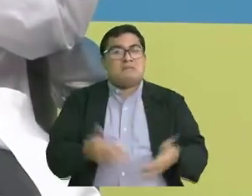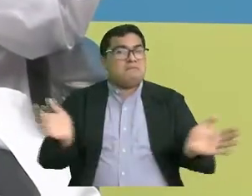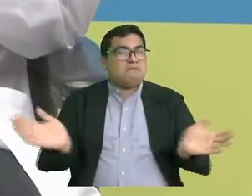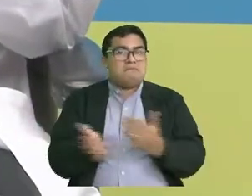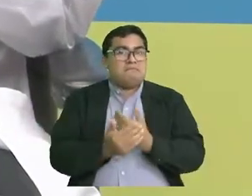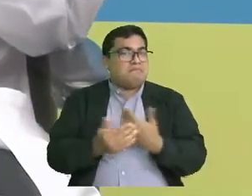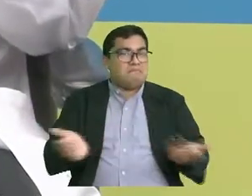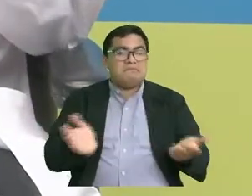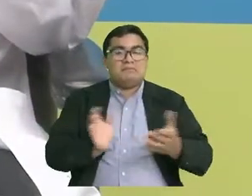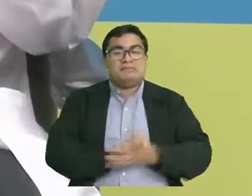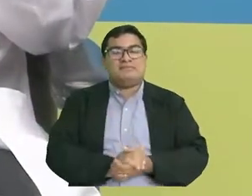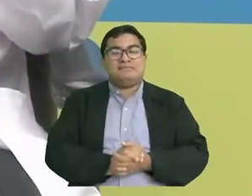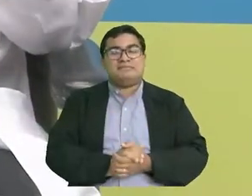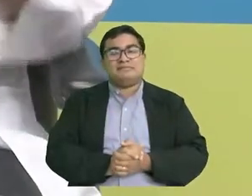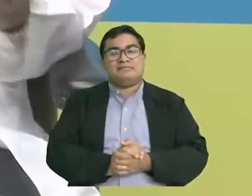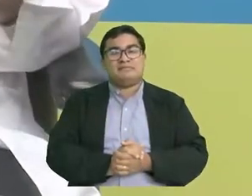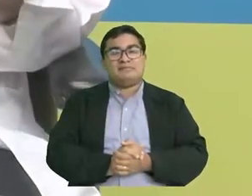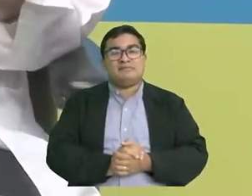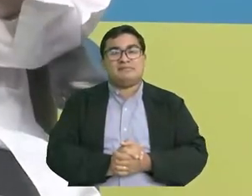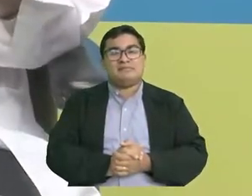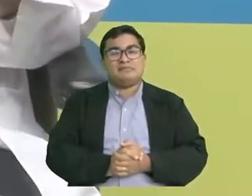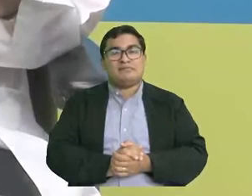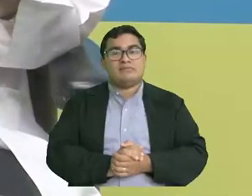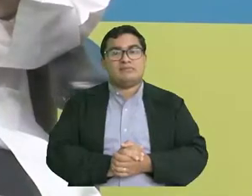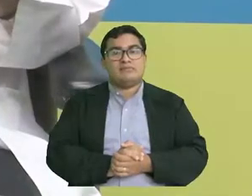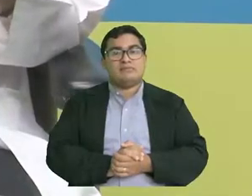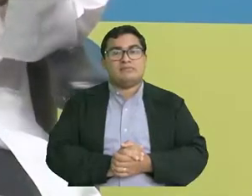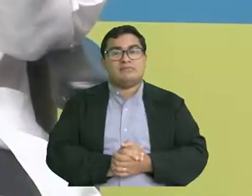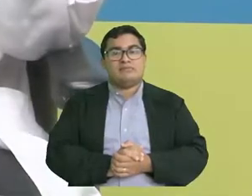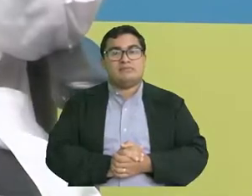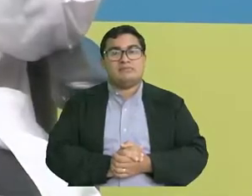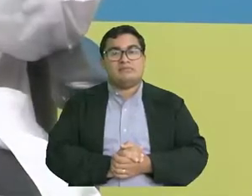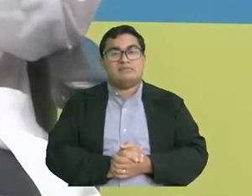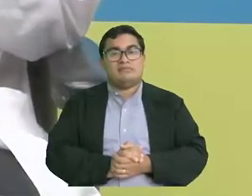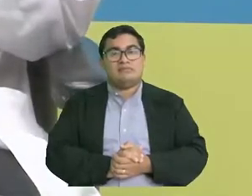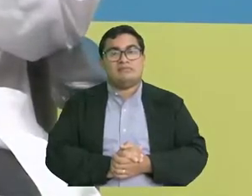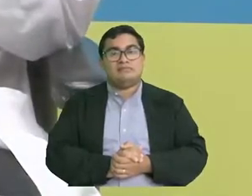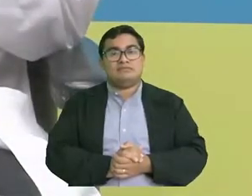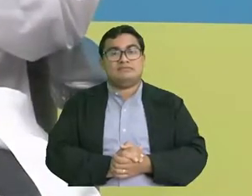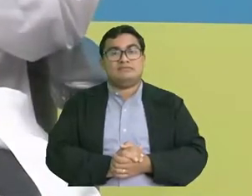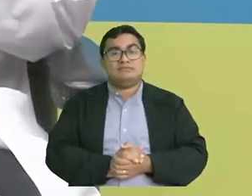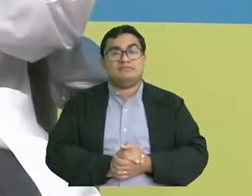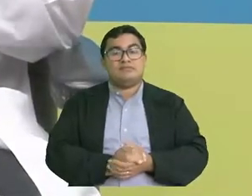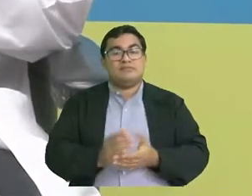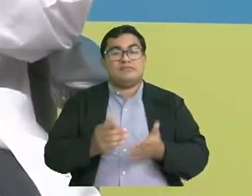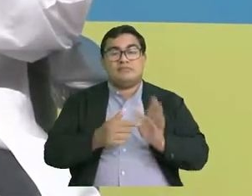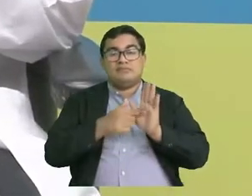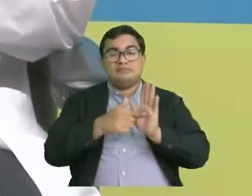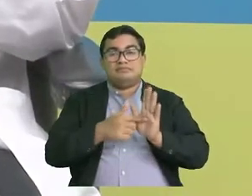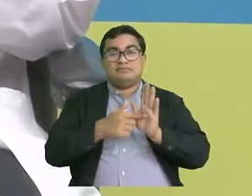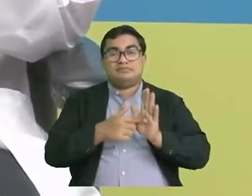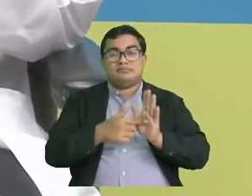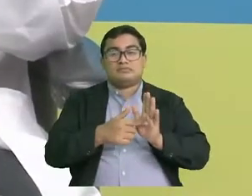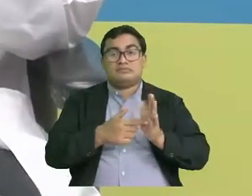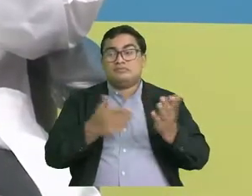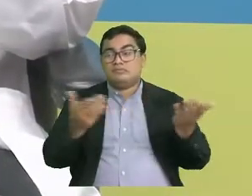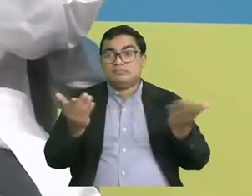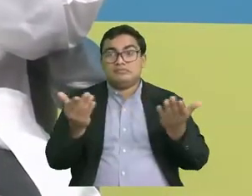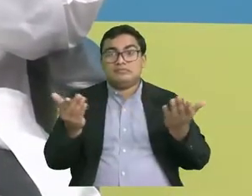embarazada. A esa altura del campeonato, porque esto se detecta muchas veces ya